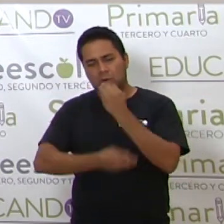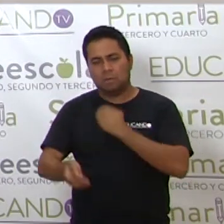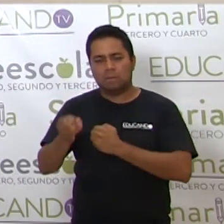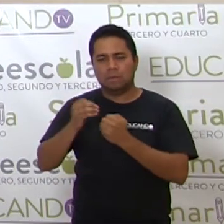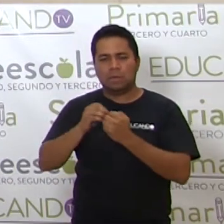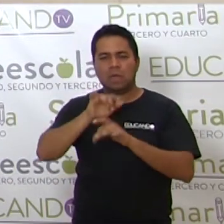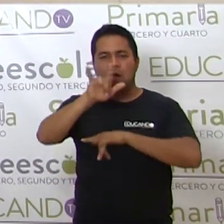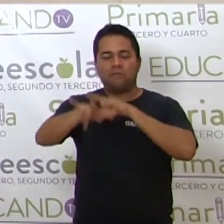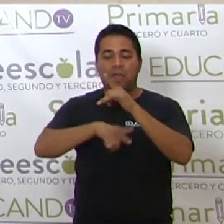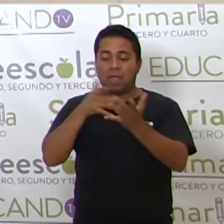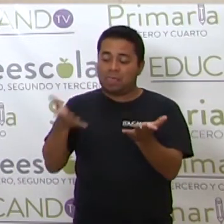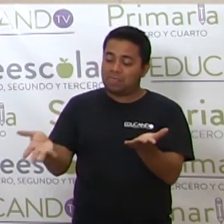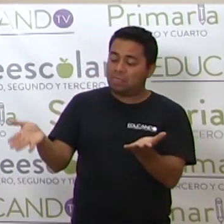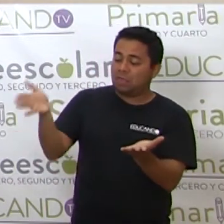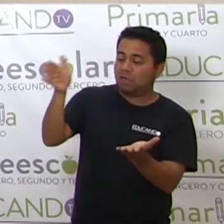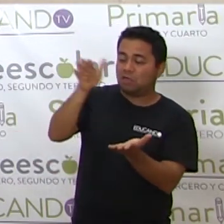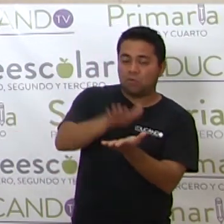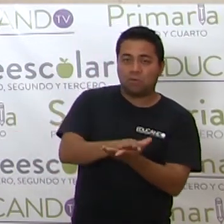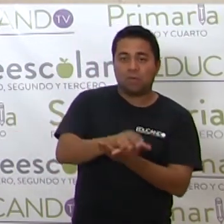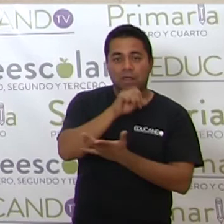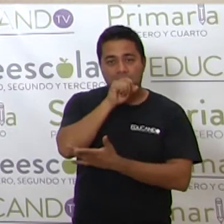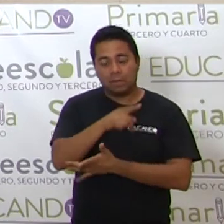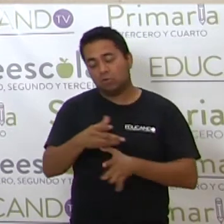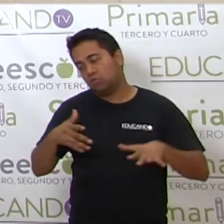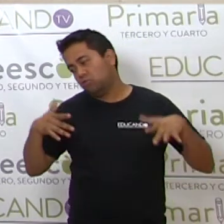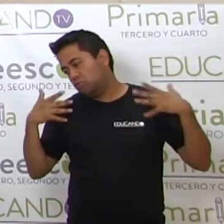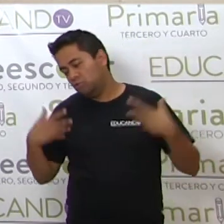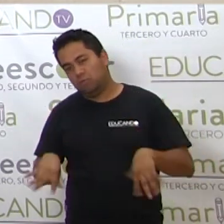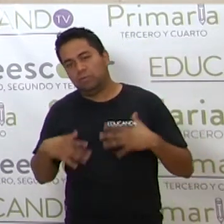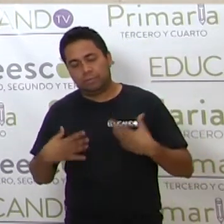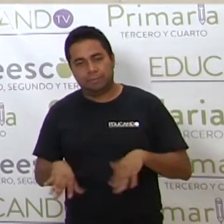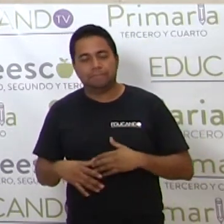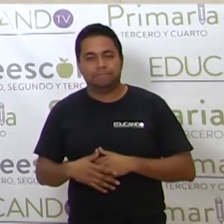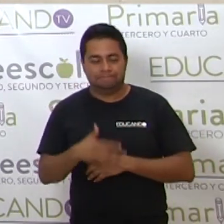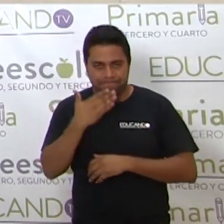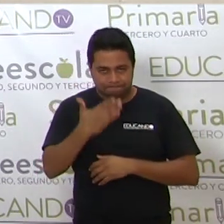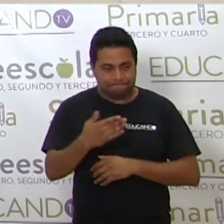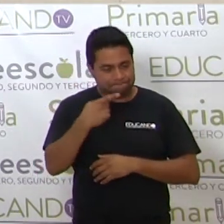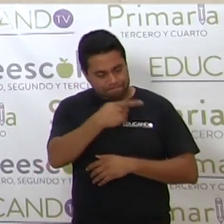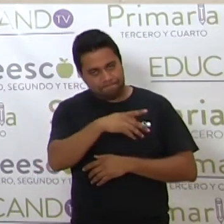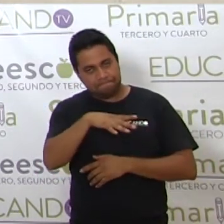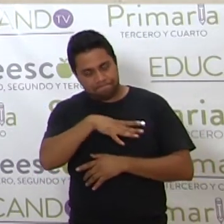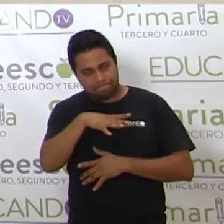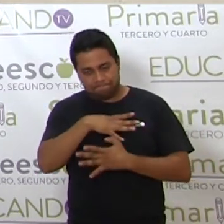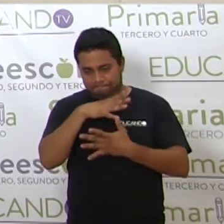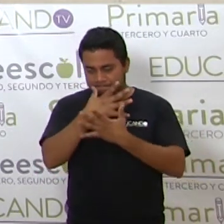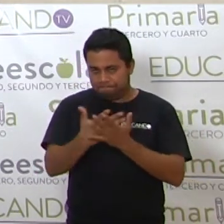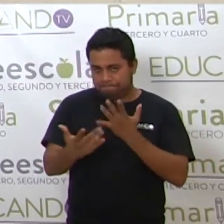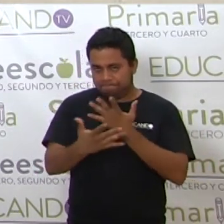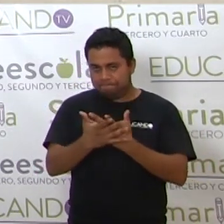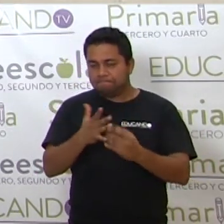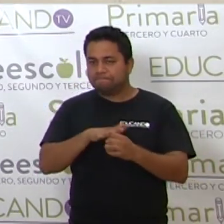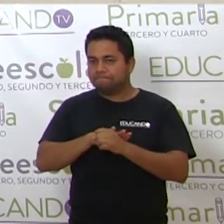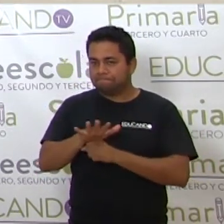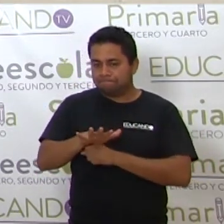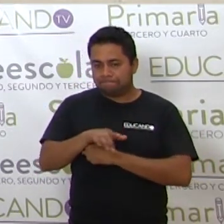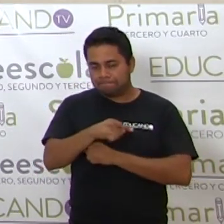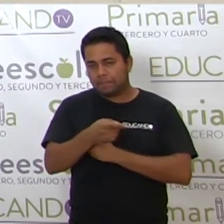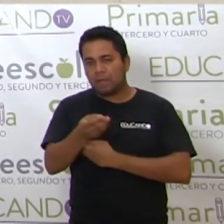ayuda así es muy bien entonces aquí encontramos una acción que se llama